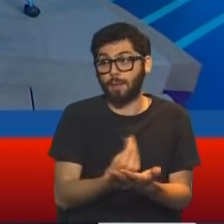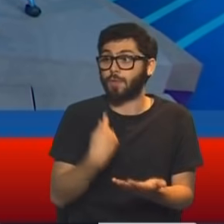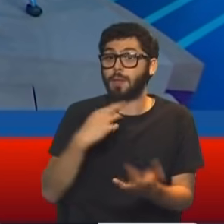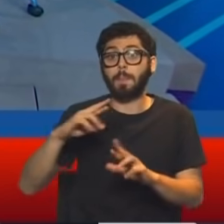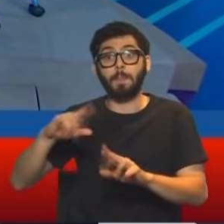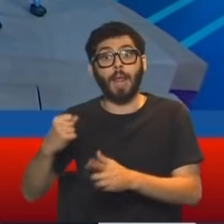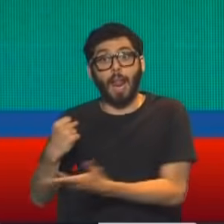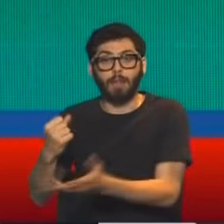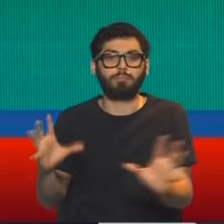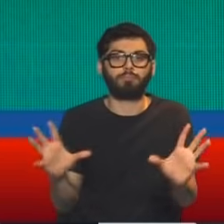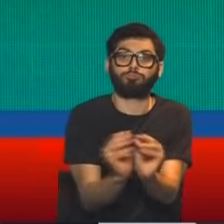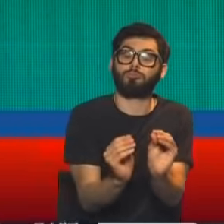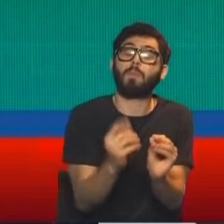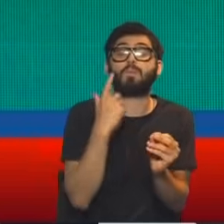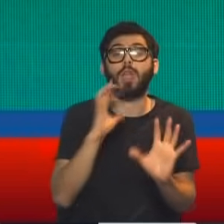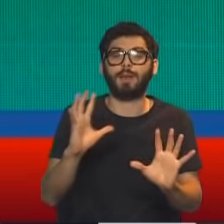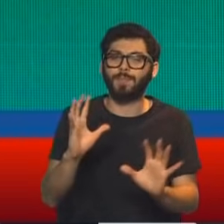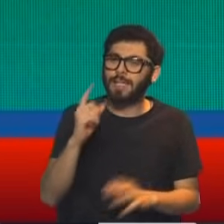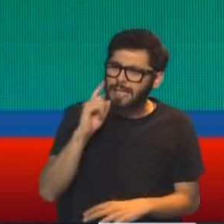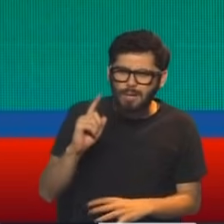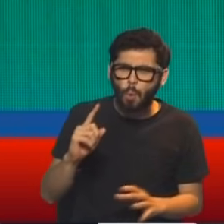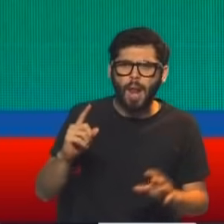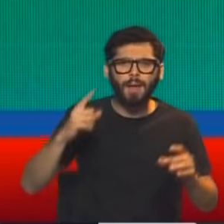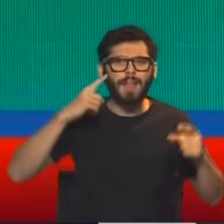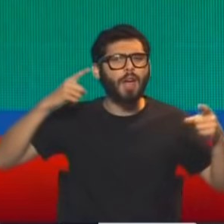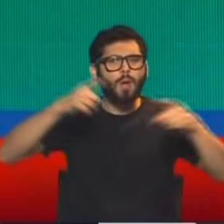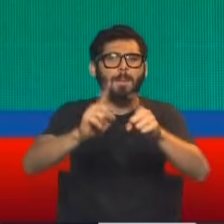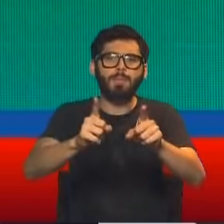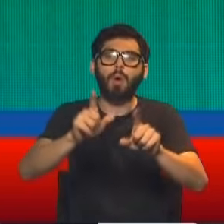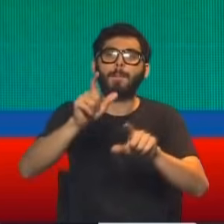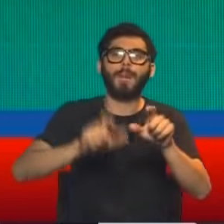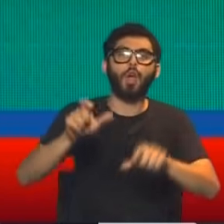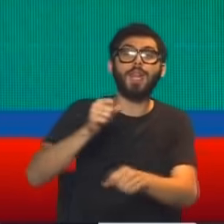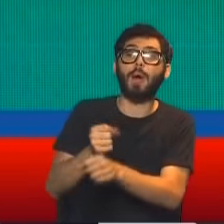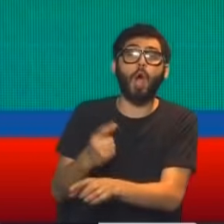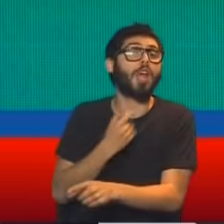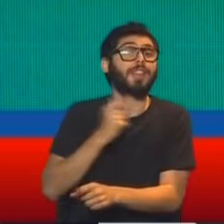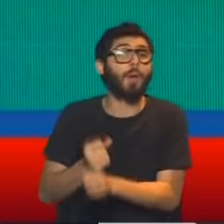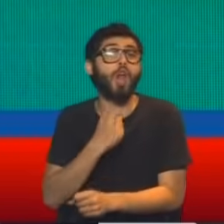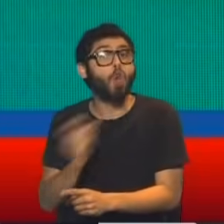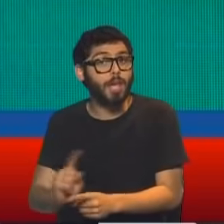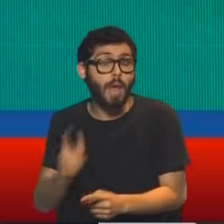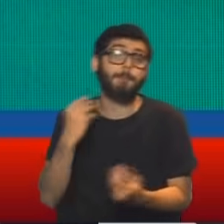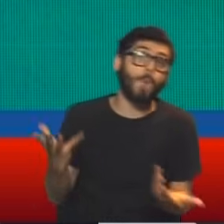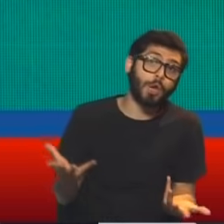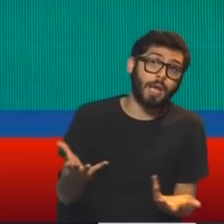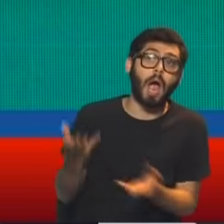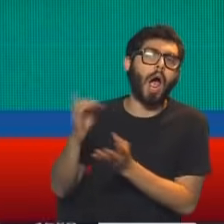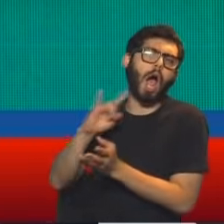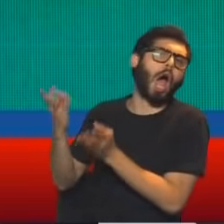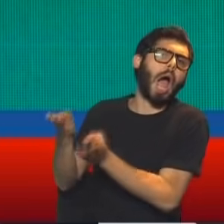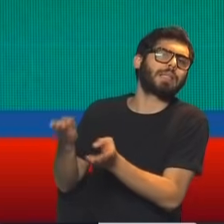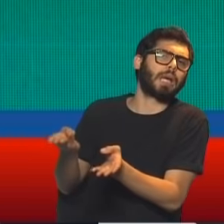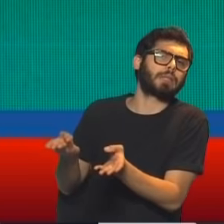presta atención, ¿no? Son todas puntadas que conducen a lo mismo. El problema son los trabajadores, no quieren trabajar. ¿Por qué no quieren trabajar? Porque tienen la asistencia del Estado,